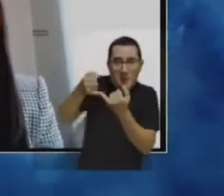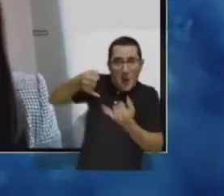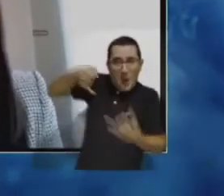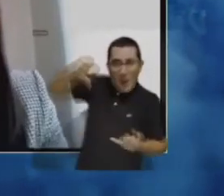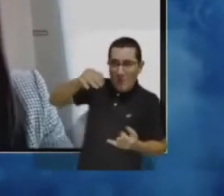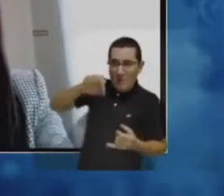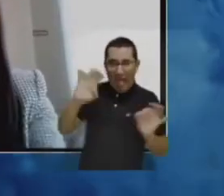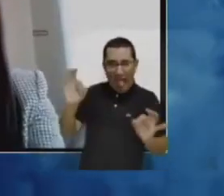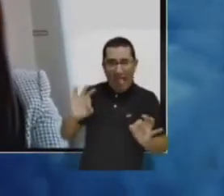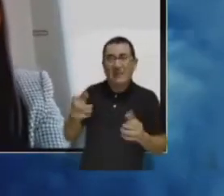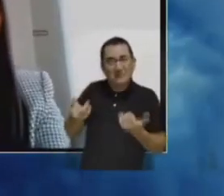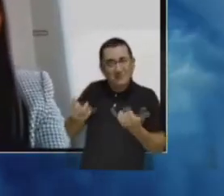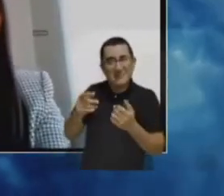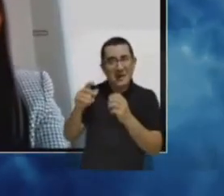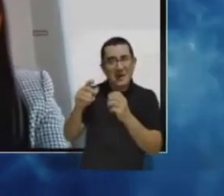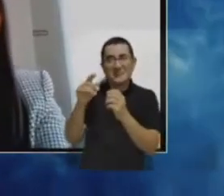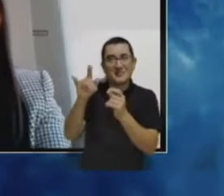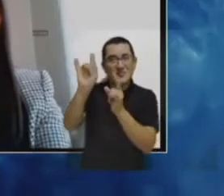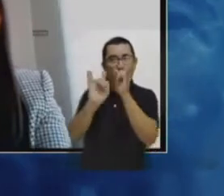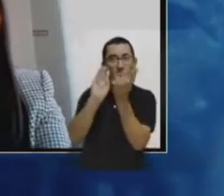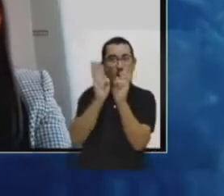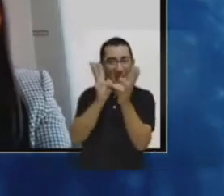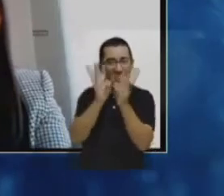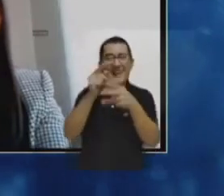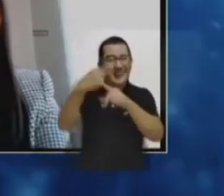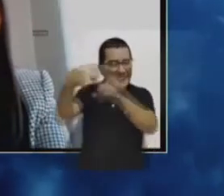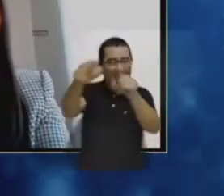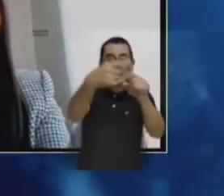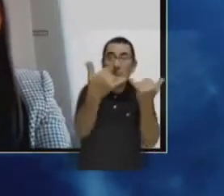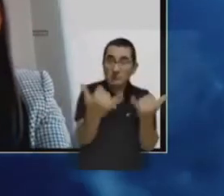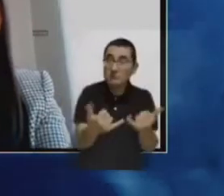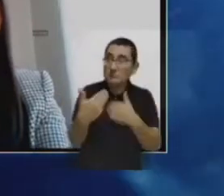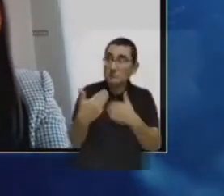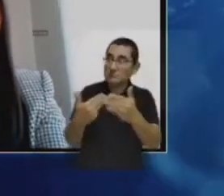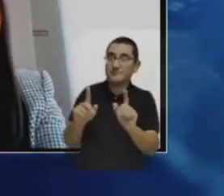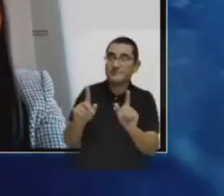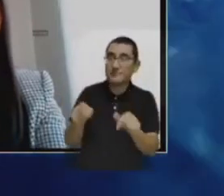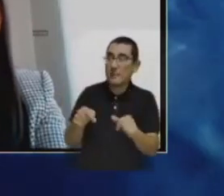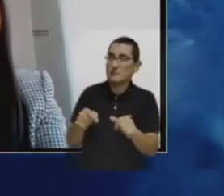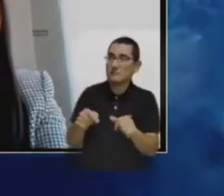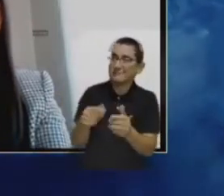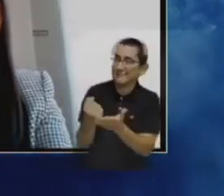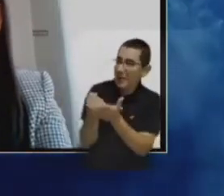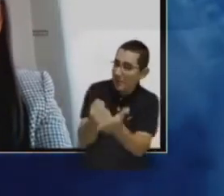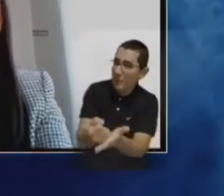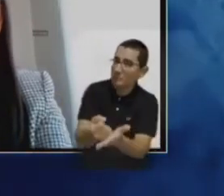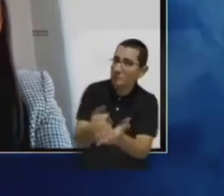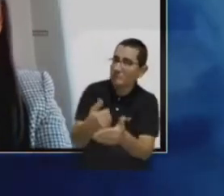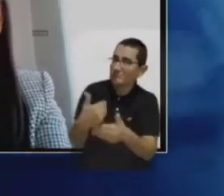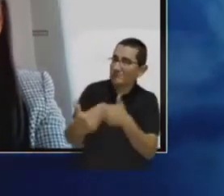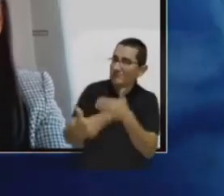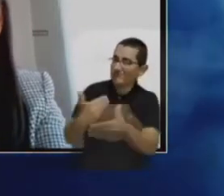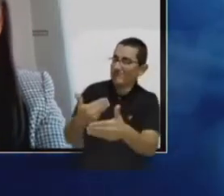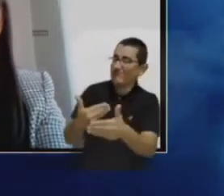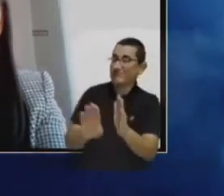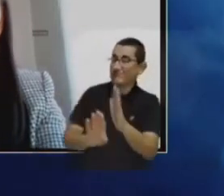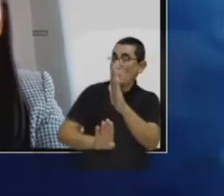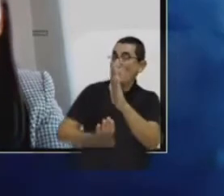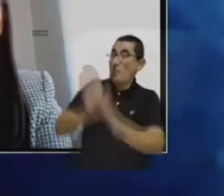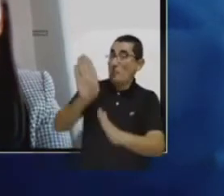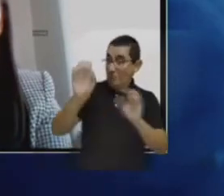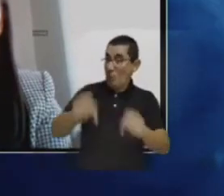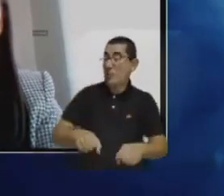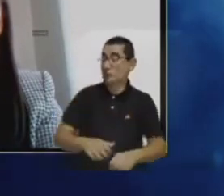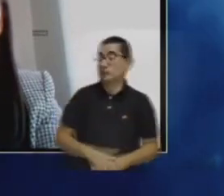otra de las tecnologías de cuarta revolución que tengamos en la mano, podemos avanzar en esta línea. Muchas gracias. Entonces